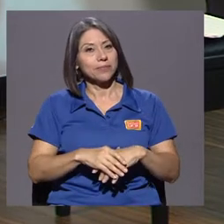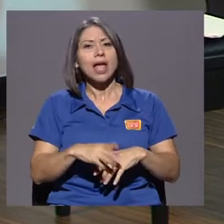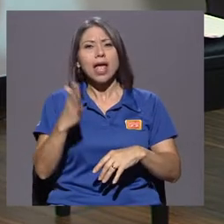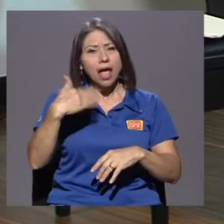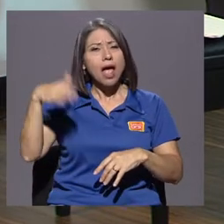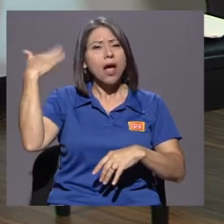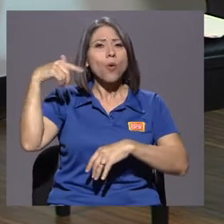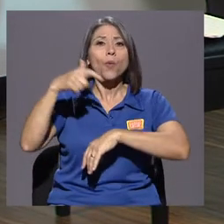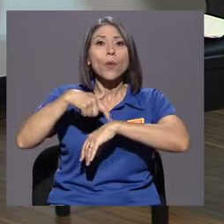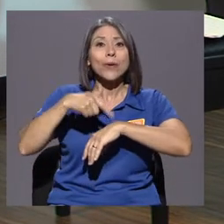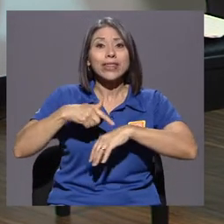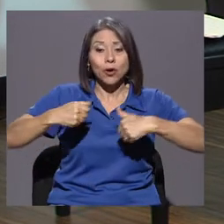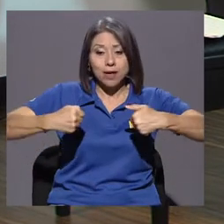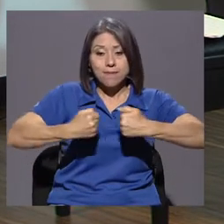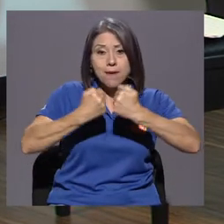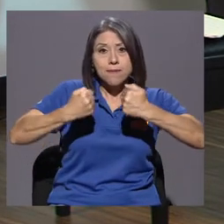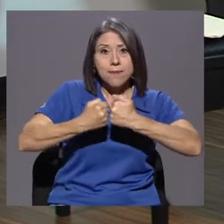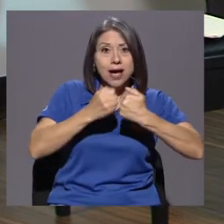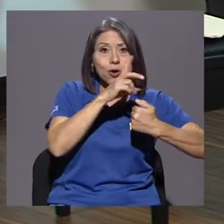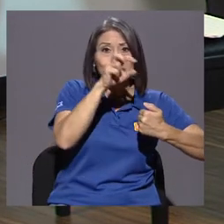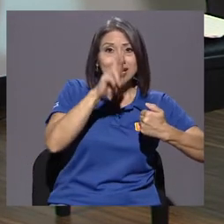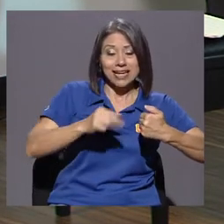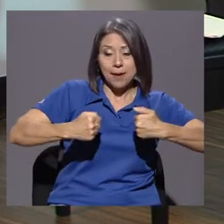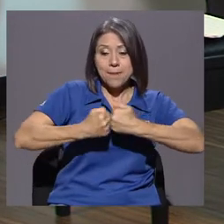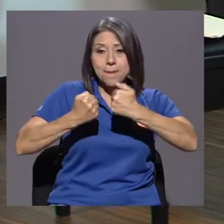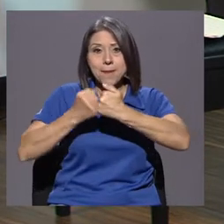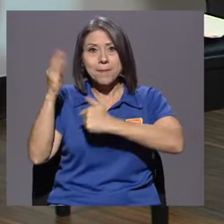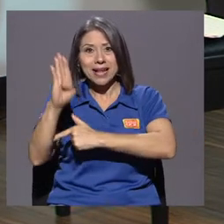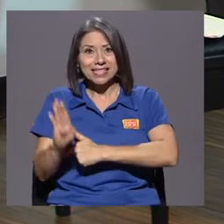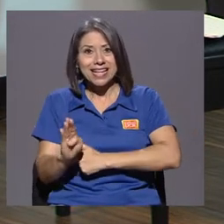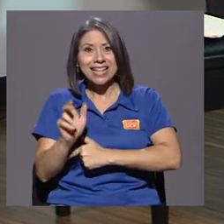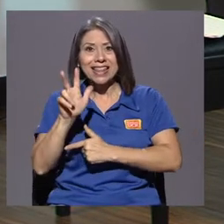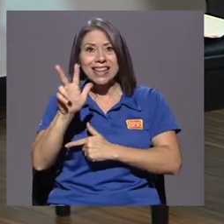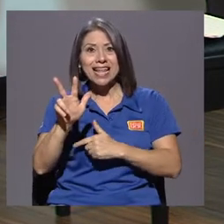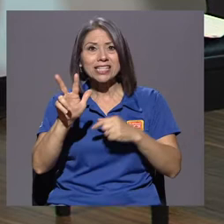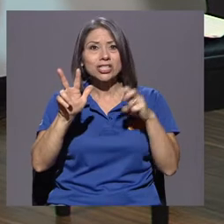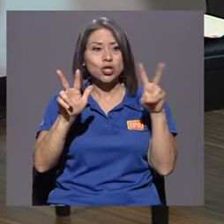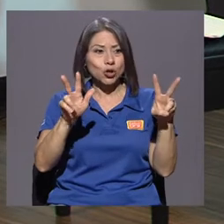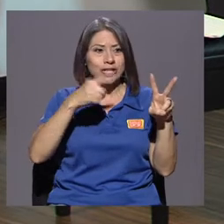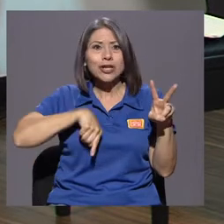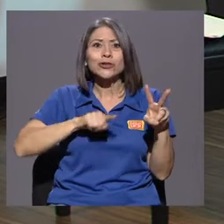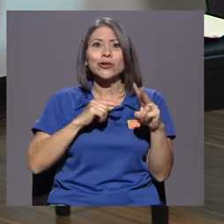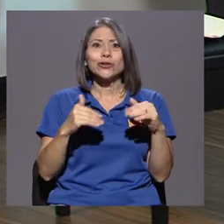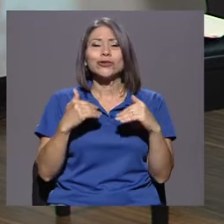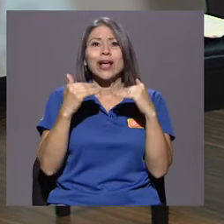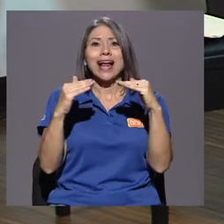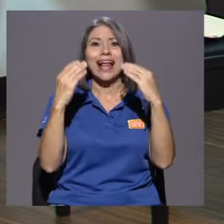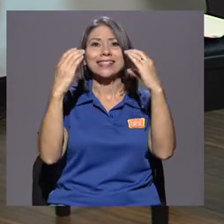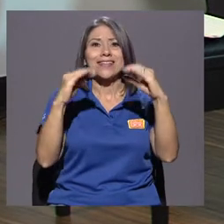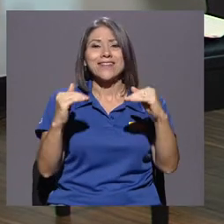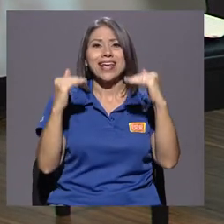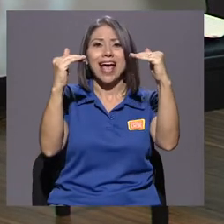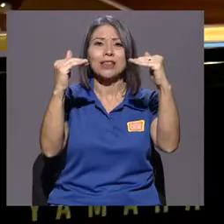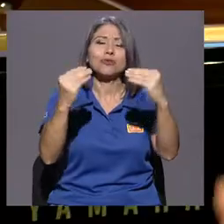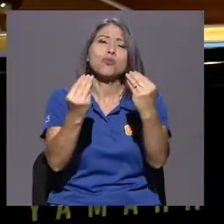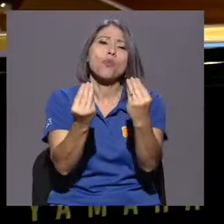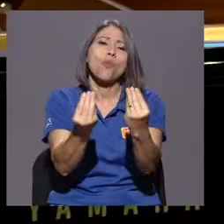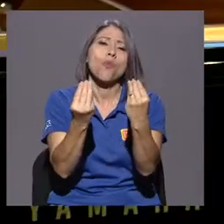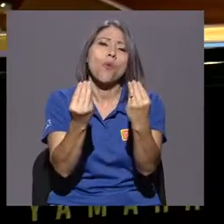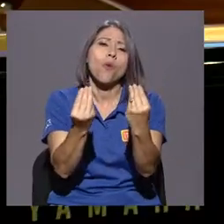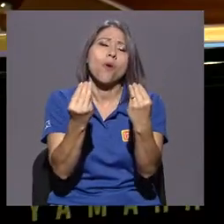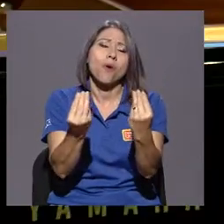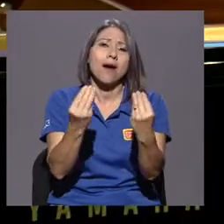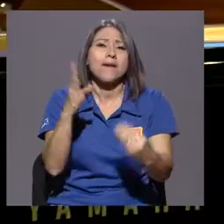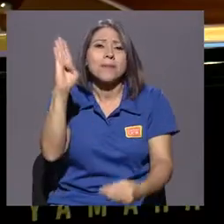en que el partido contra brasil iba a 32 y estábamos clasificando amigos no sean ingenuos brasil jamás jamás